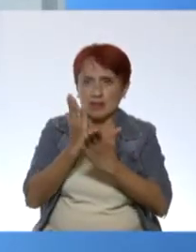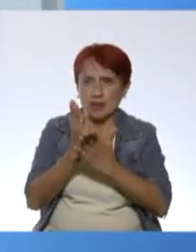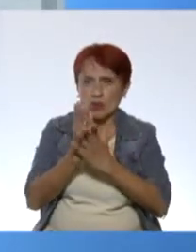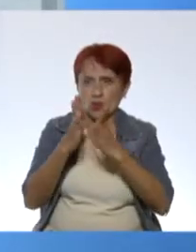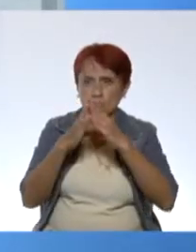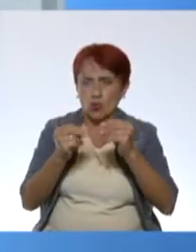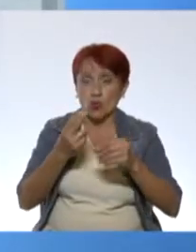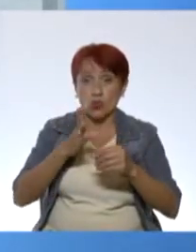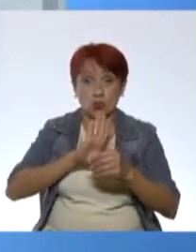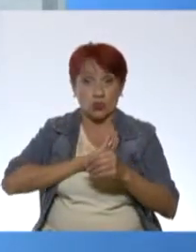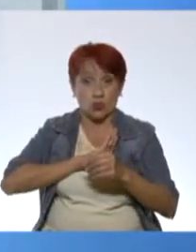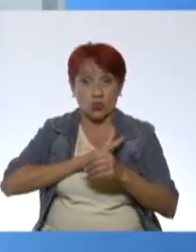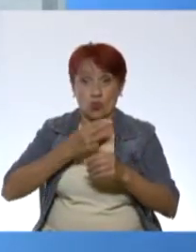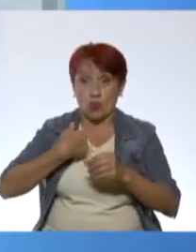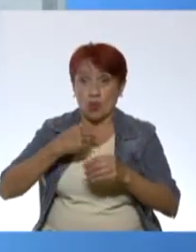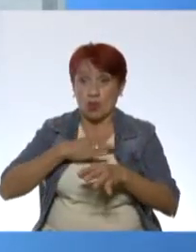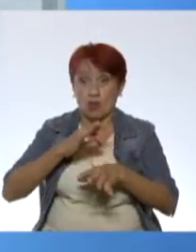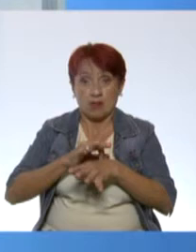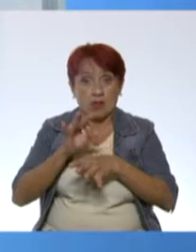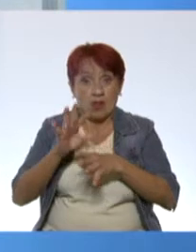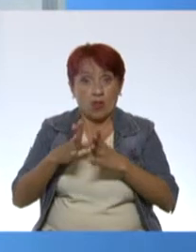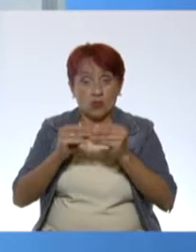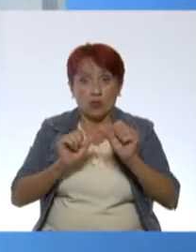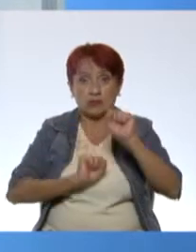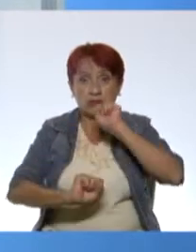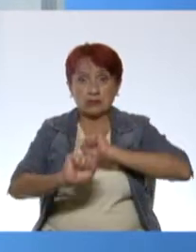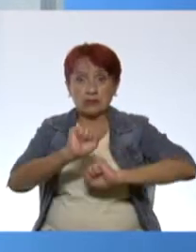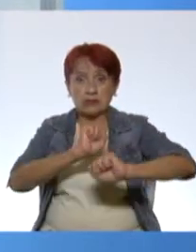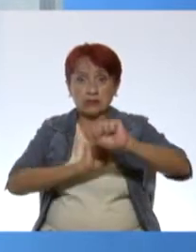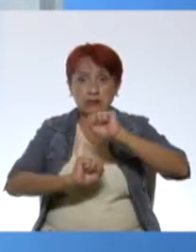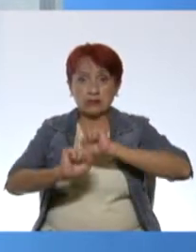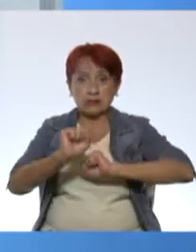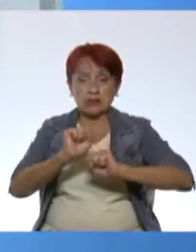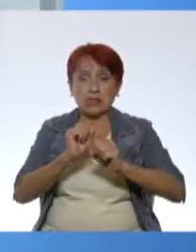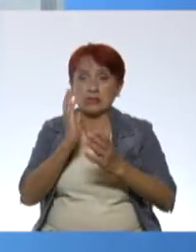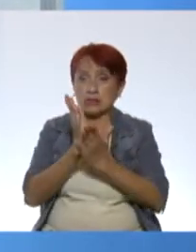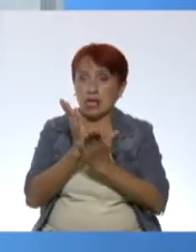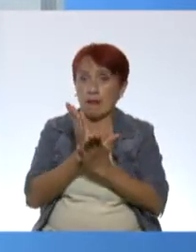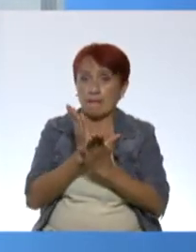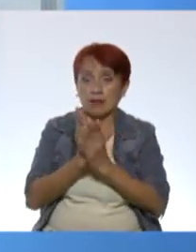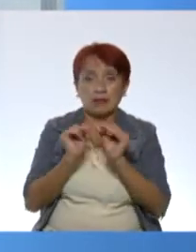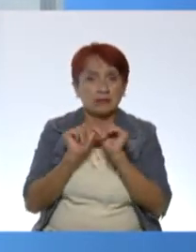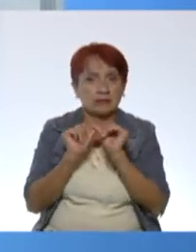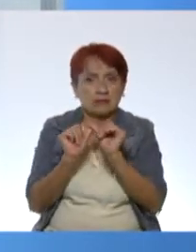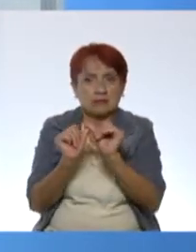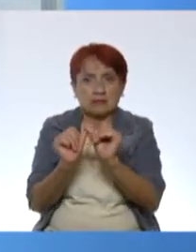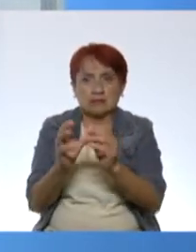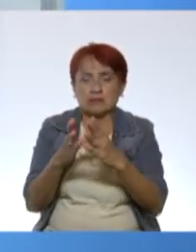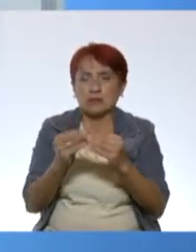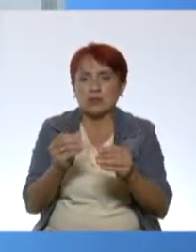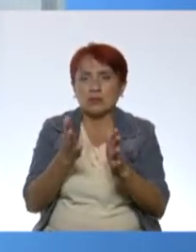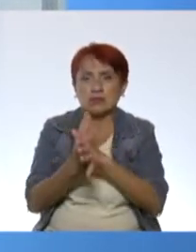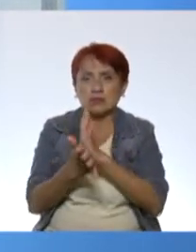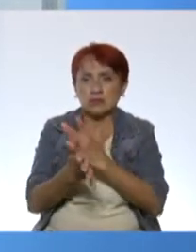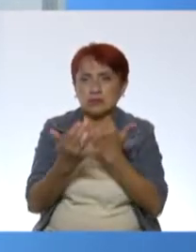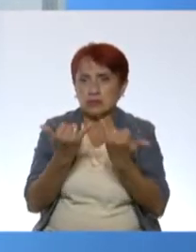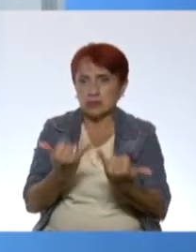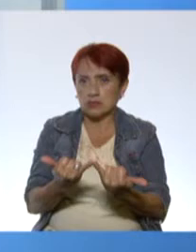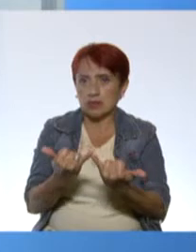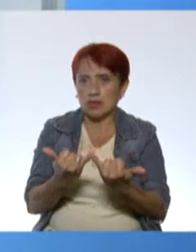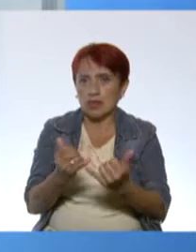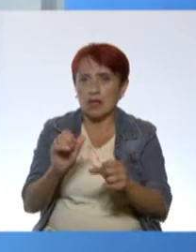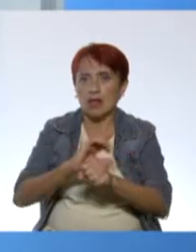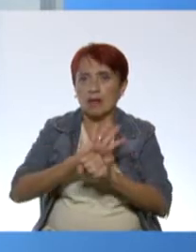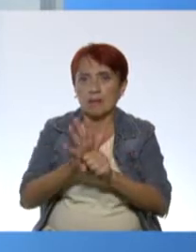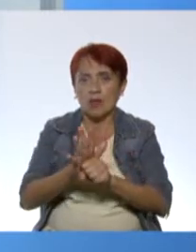Recordándoles, muchachos, que no podemos dejar de mantener o bajar la guardia ante lo que nos está